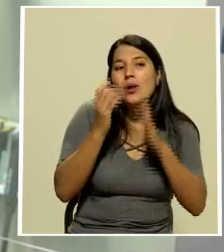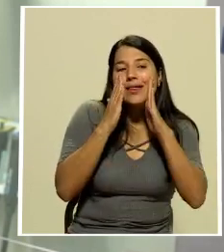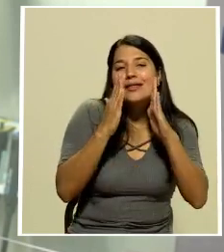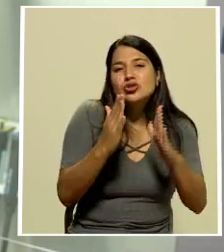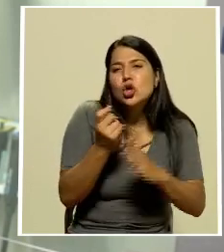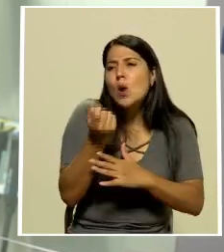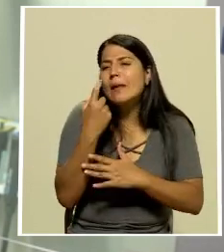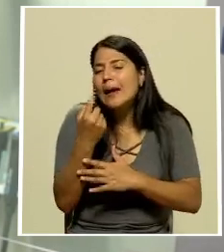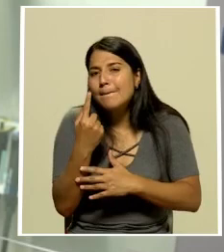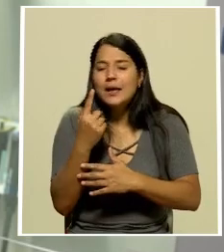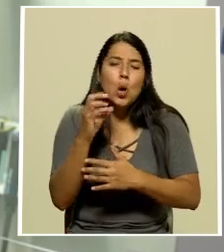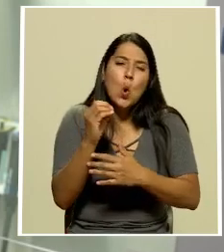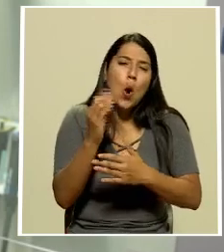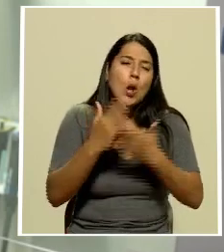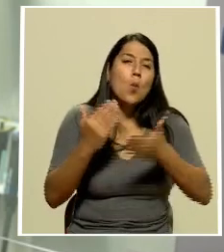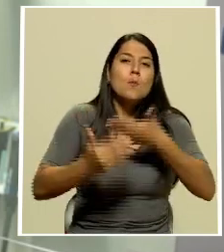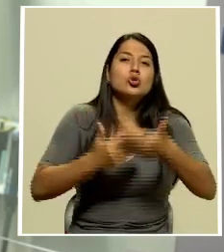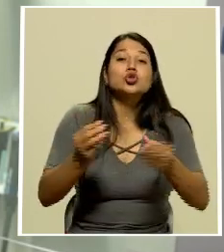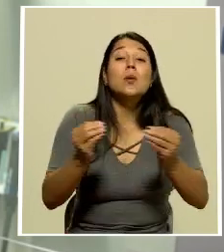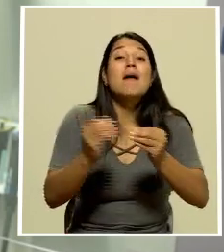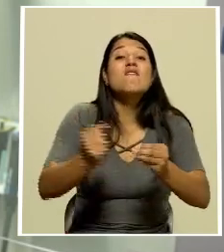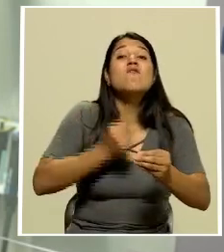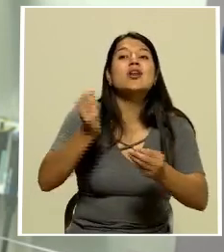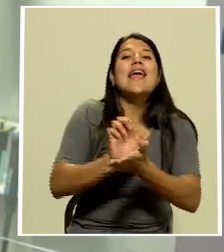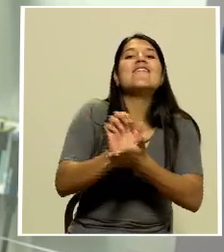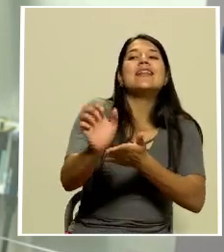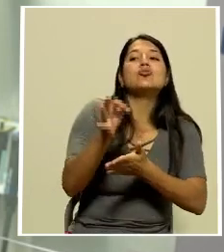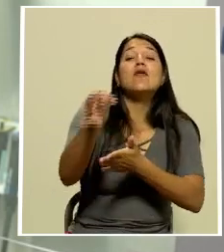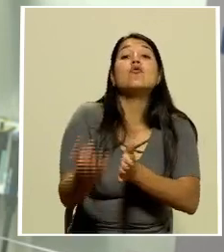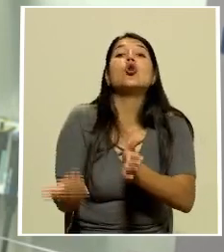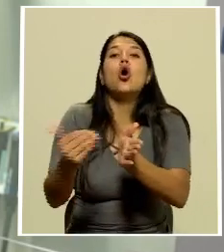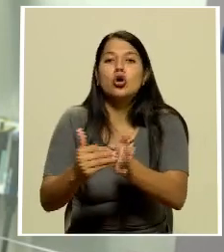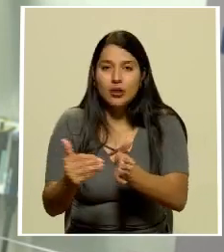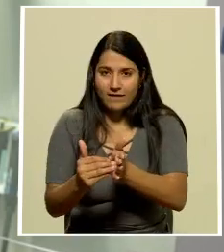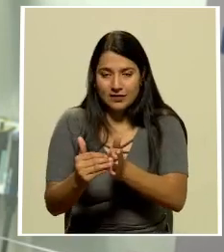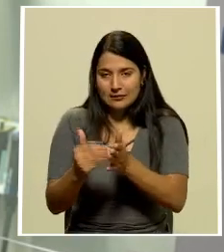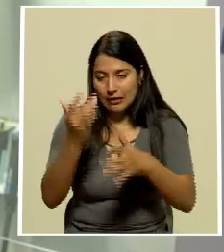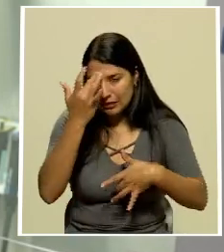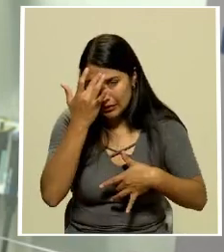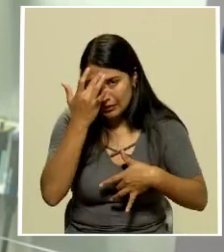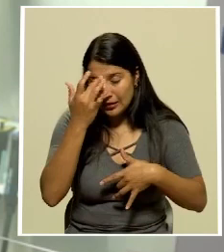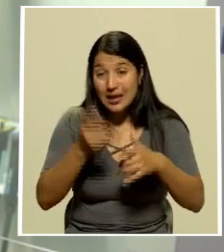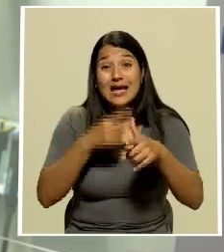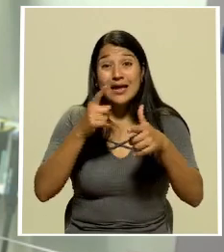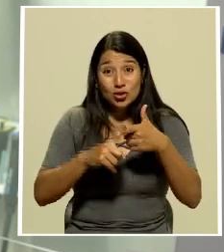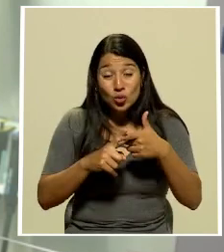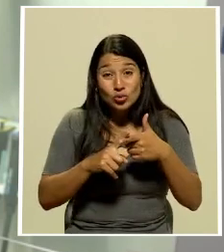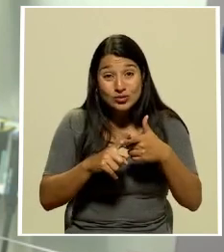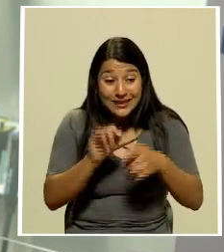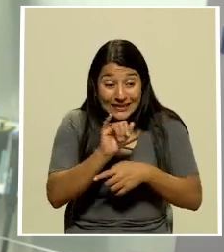de pacientes que al fin y al cabo recaen a los años. Entonces, esta prueba, la alteración en este gen, el